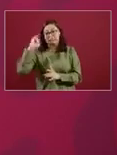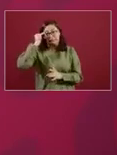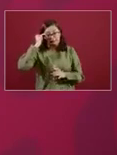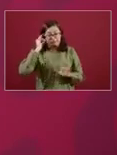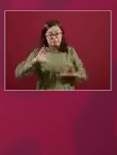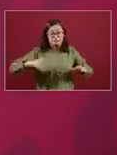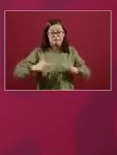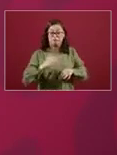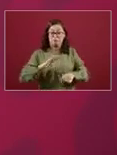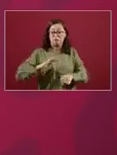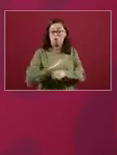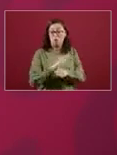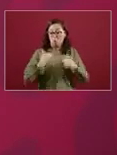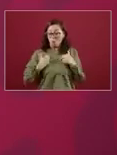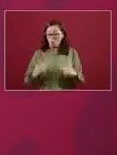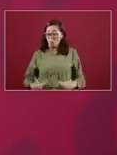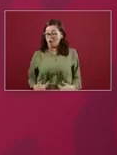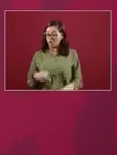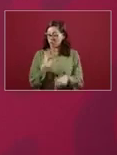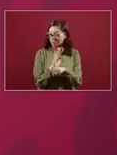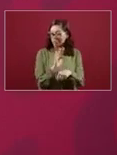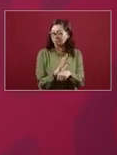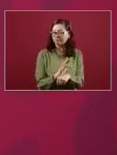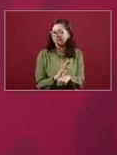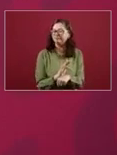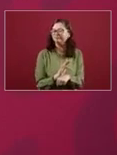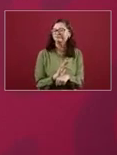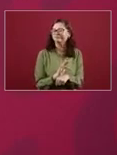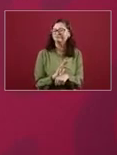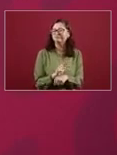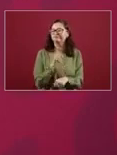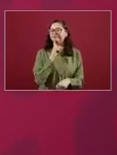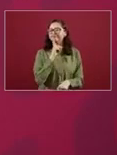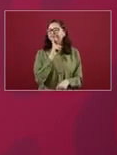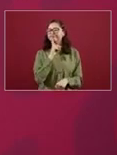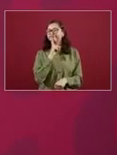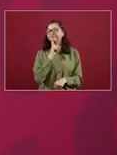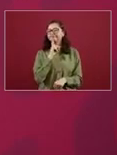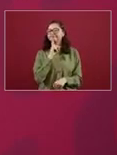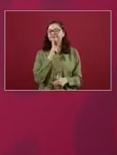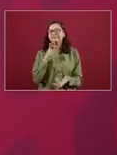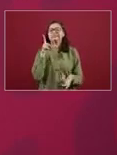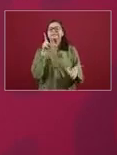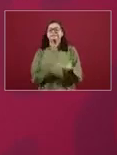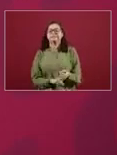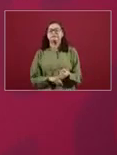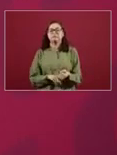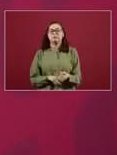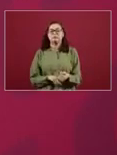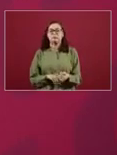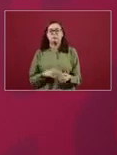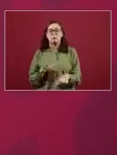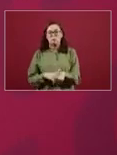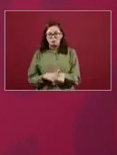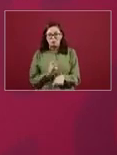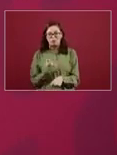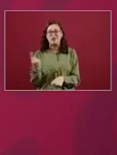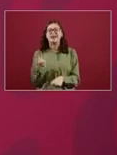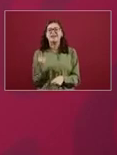que por razones humanitarias, se llevó a cabo porque se iba